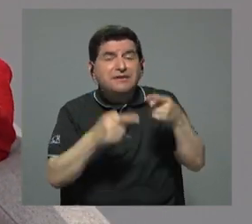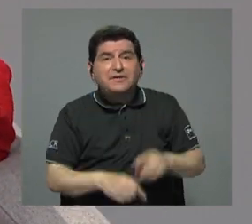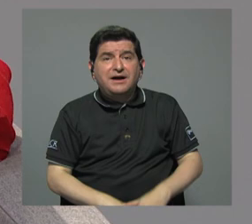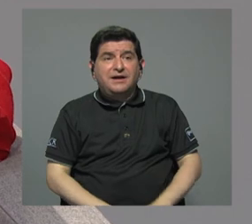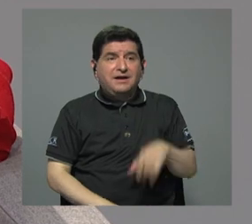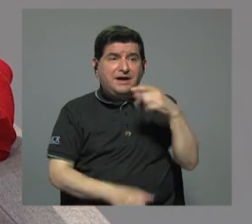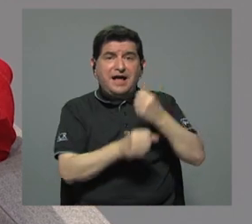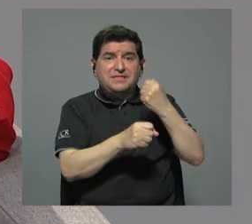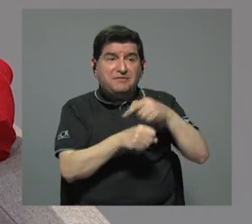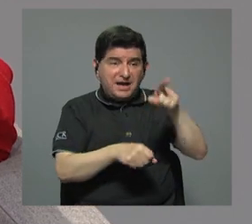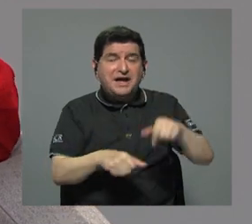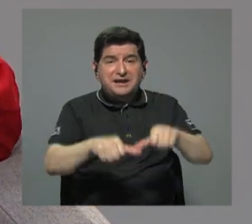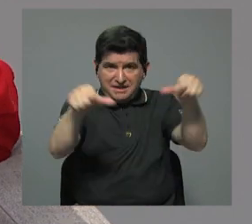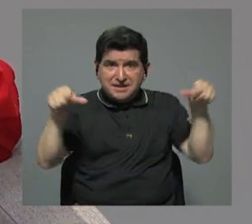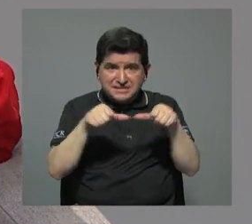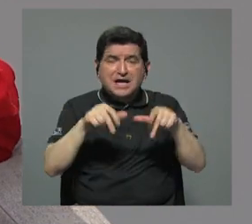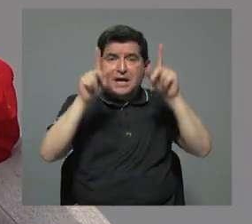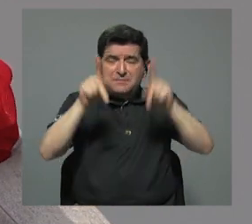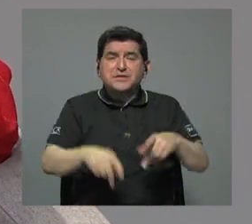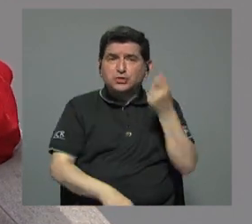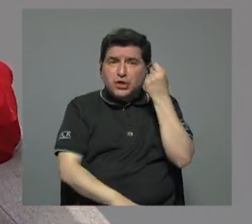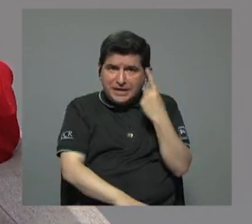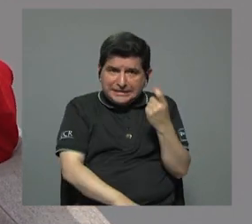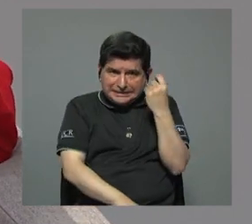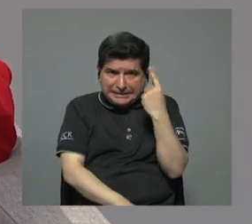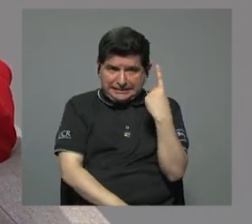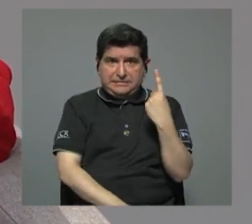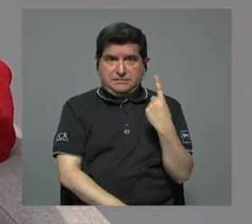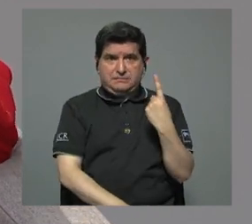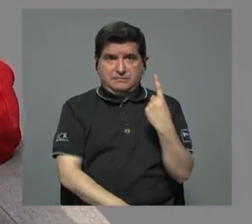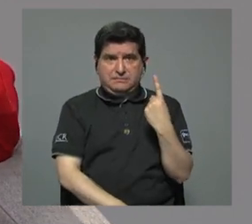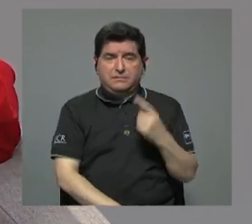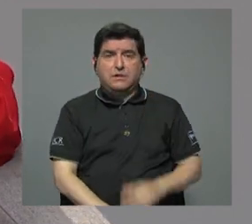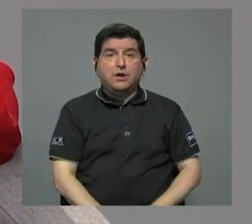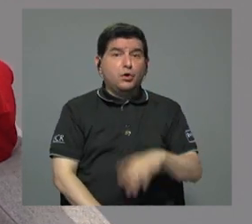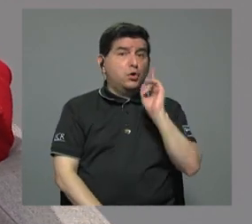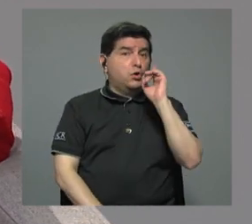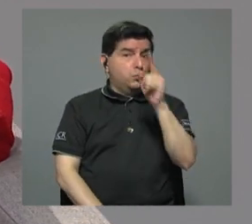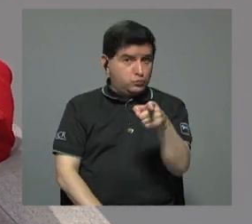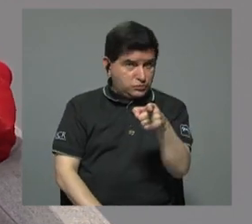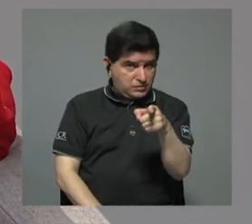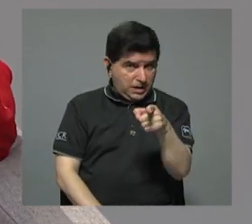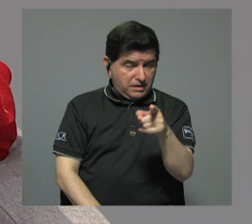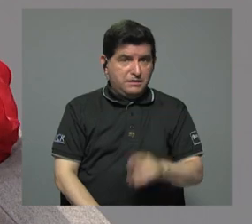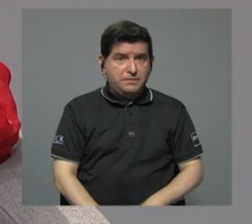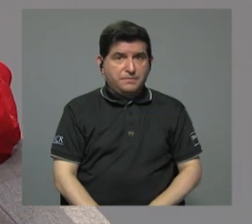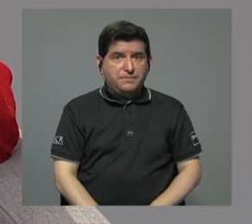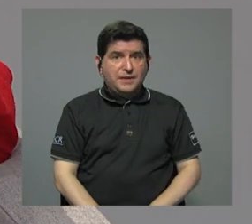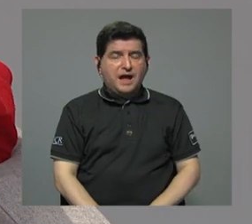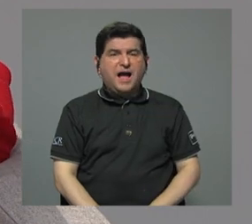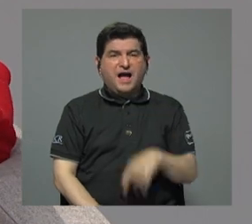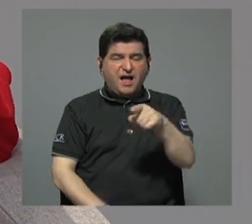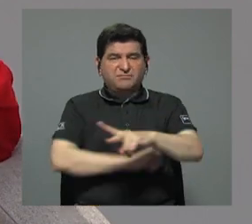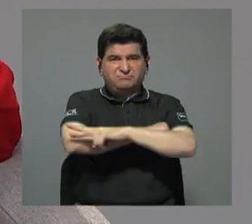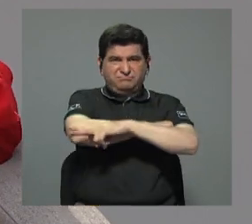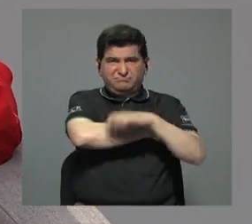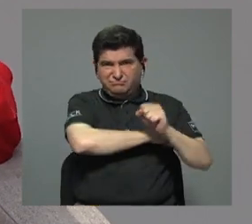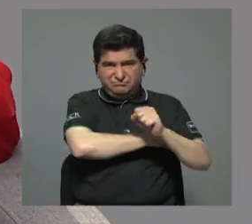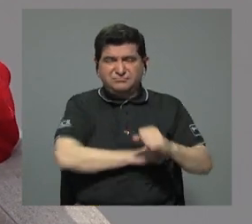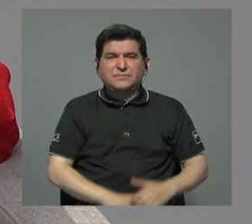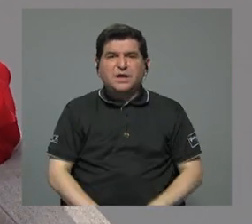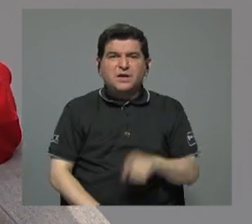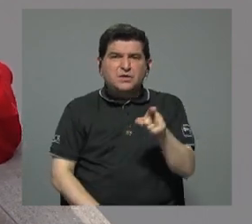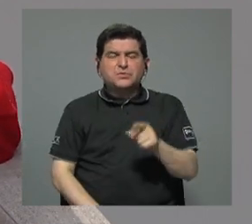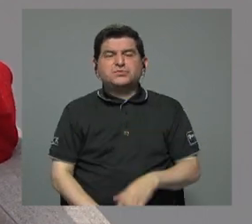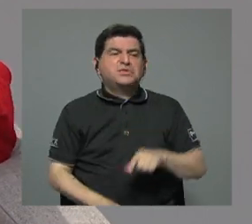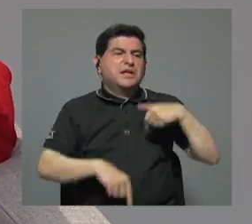posiciones la gente tiene que entender que si usted es sinvergüenza y se tuerce